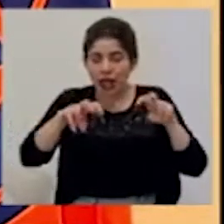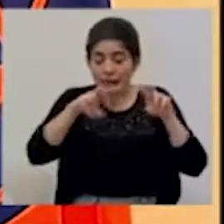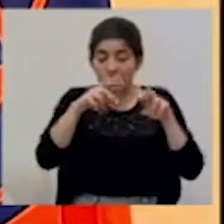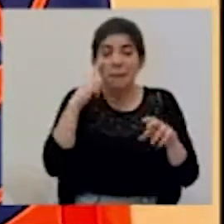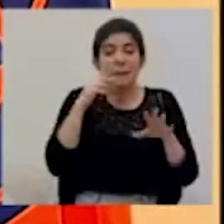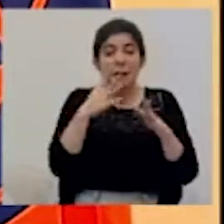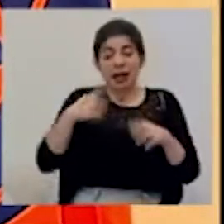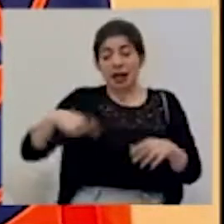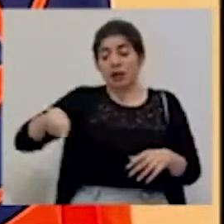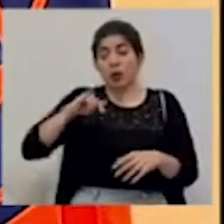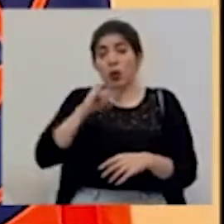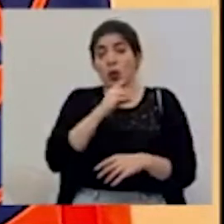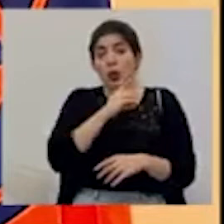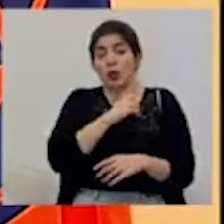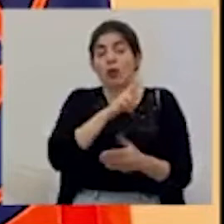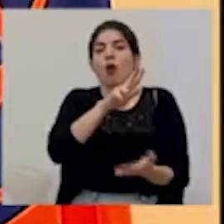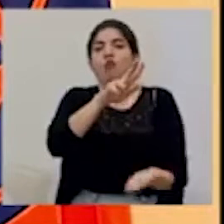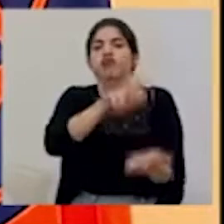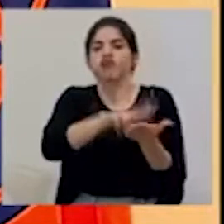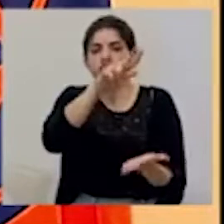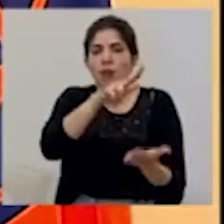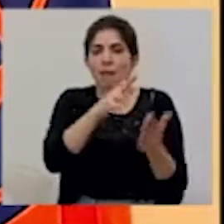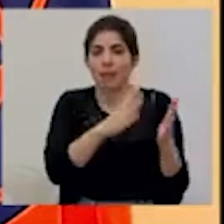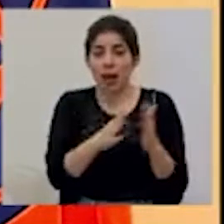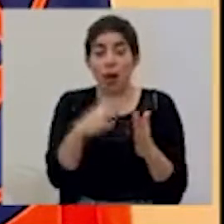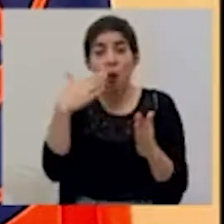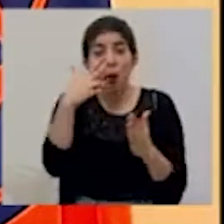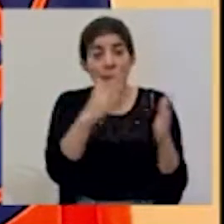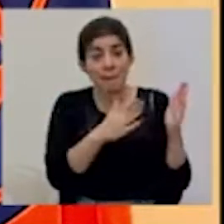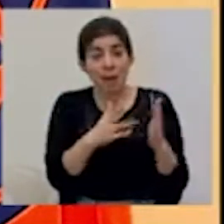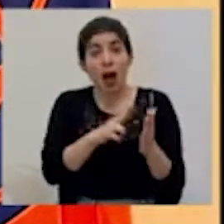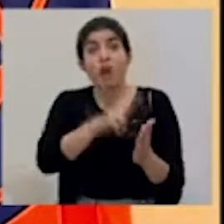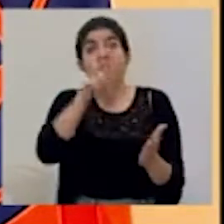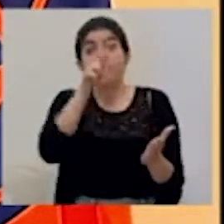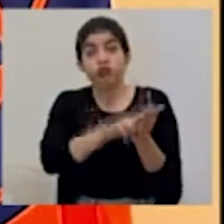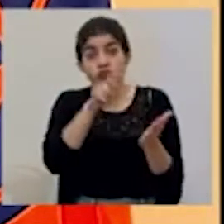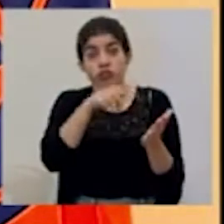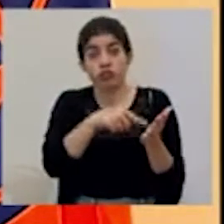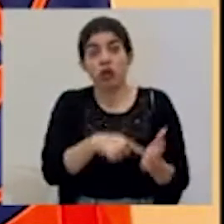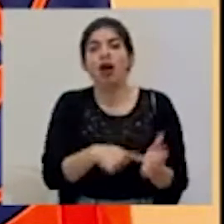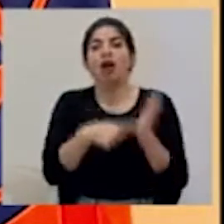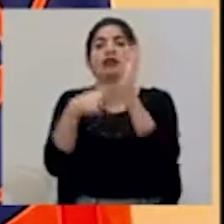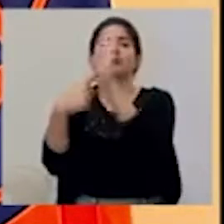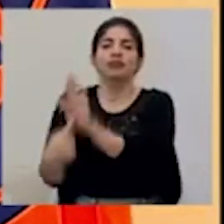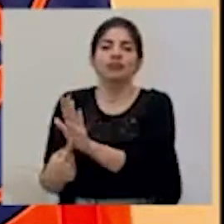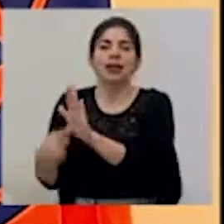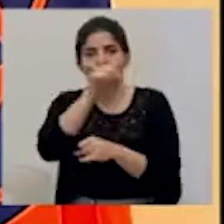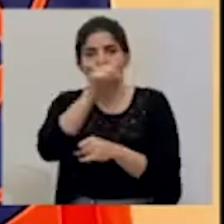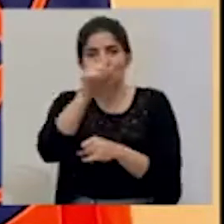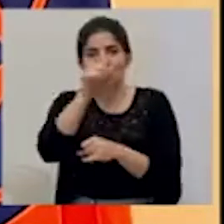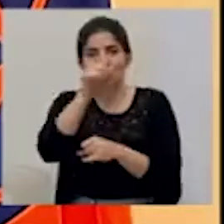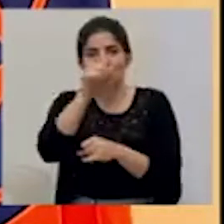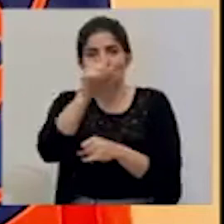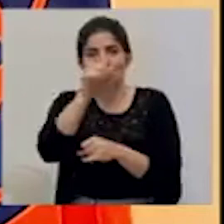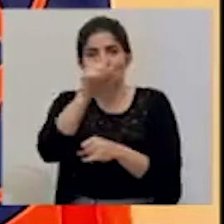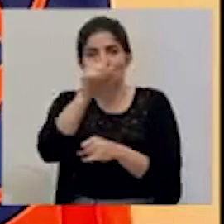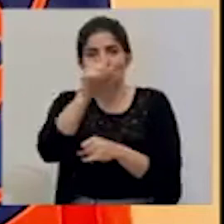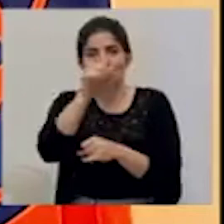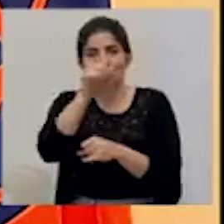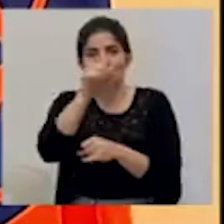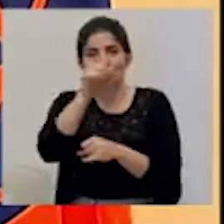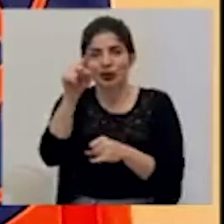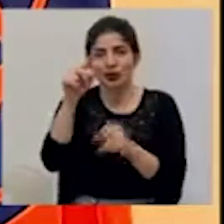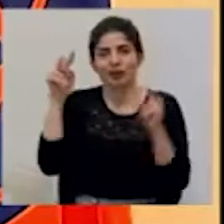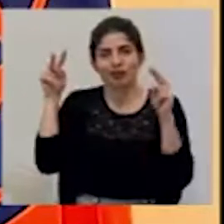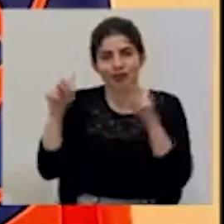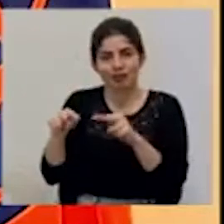Junta Directiva apruebe ese plan. A partir de que ese plan es aprobado, entra en la corriente de fiscalización de las instituciones del Estado, desde